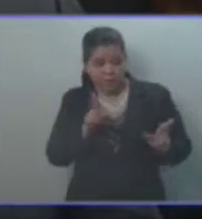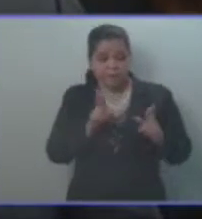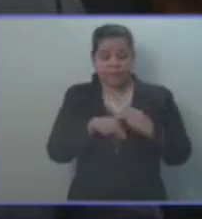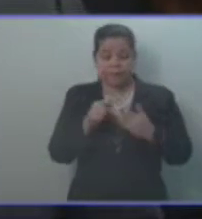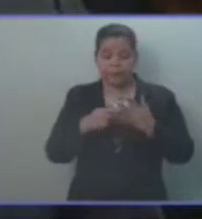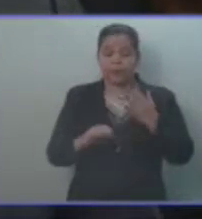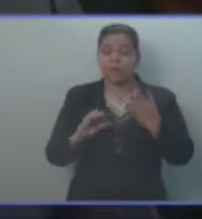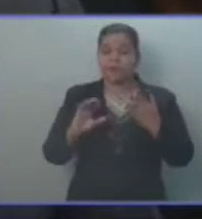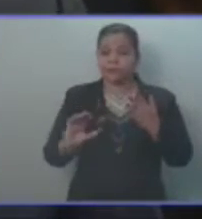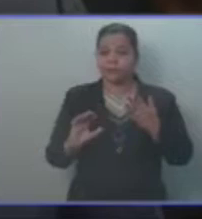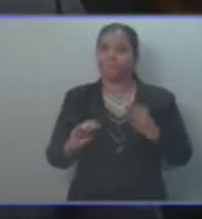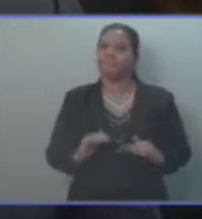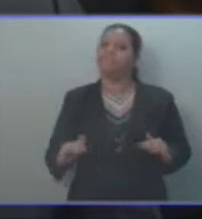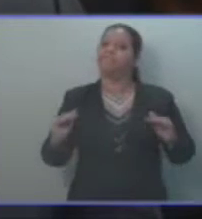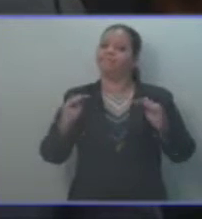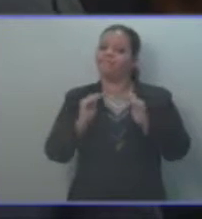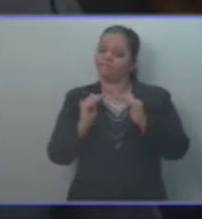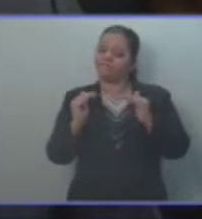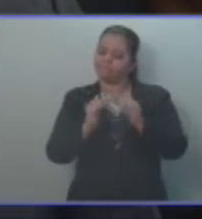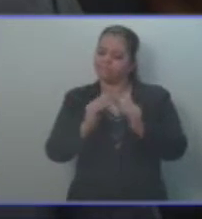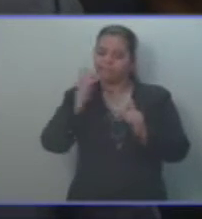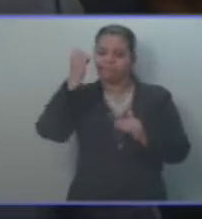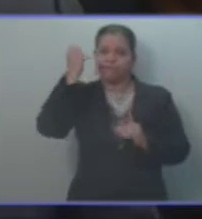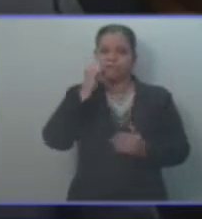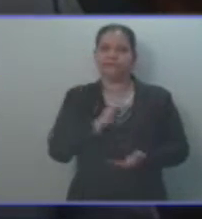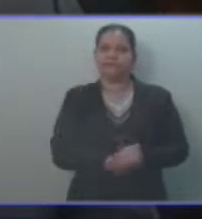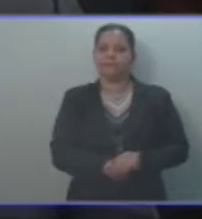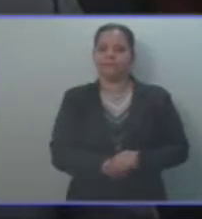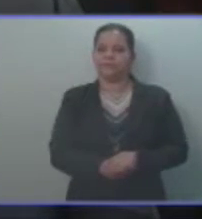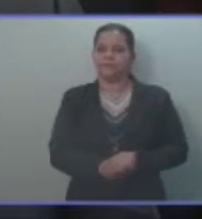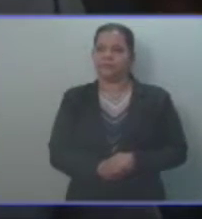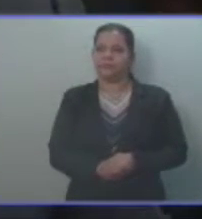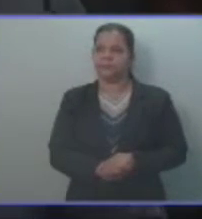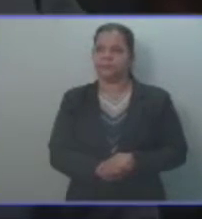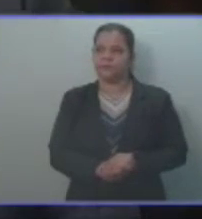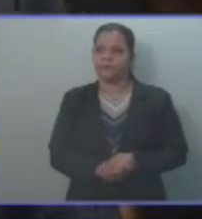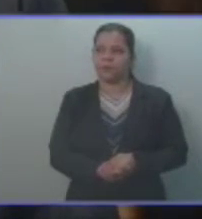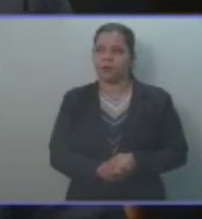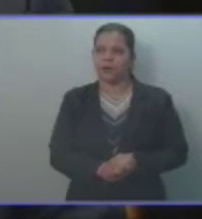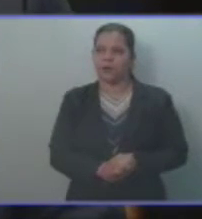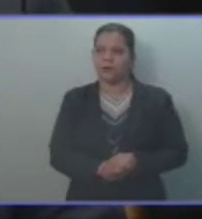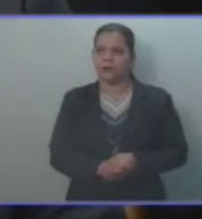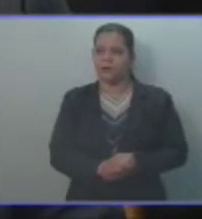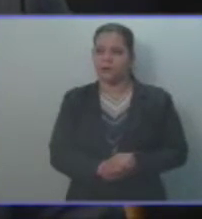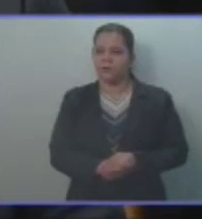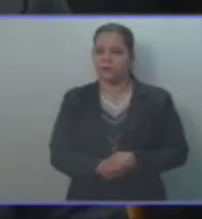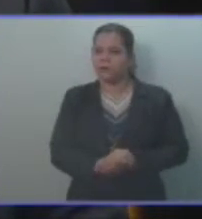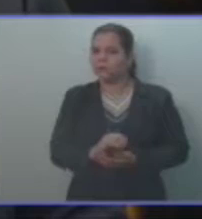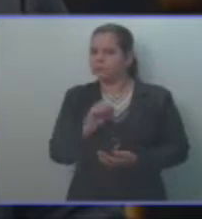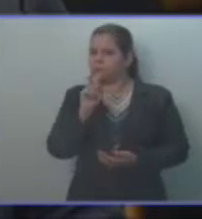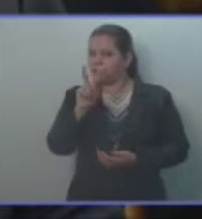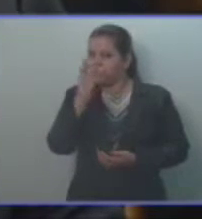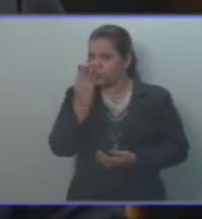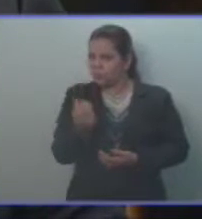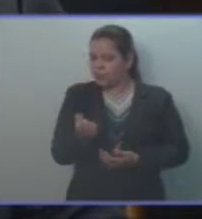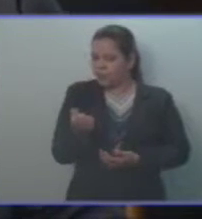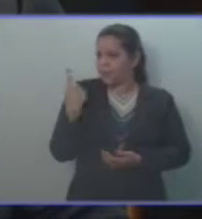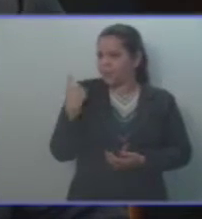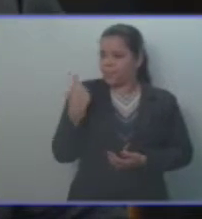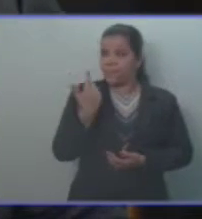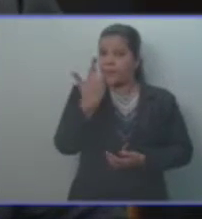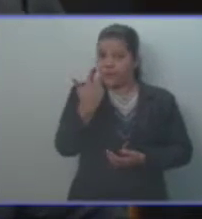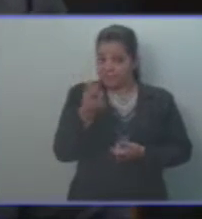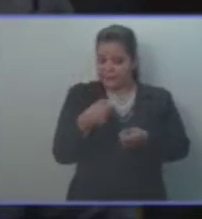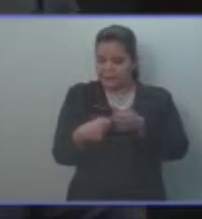Constitución también es de igual importancia. Hace 2 días, específicamente el